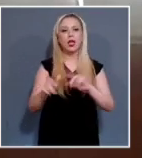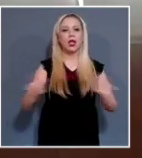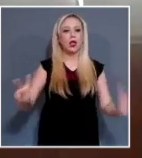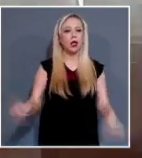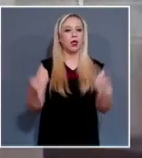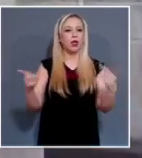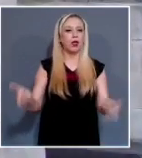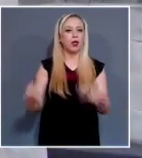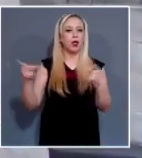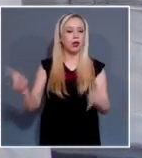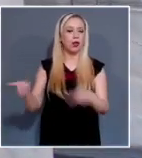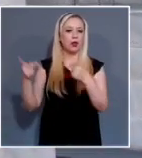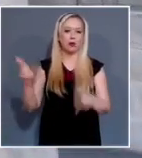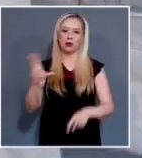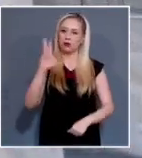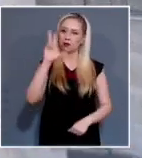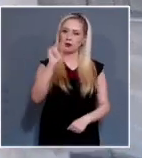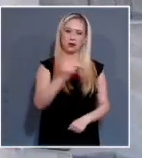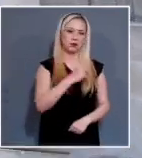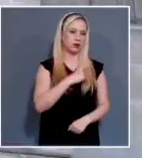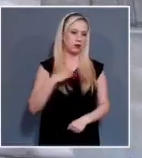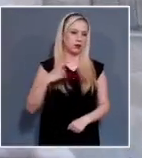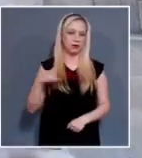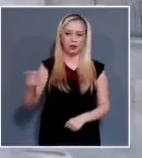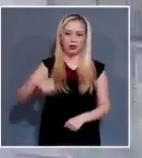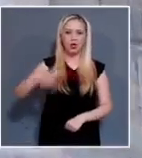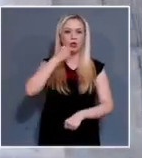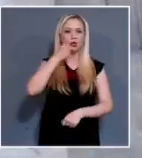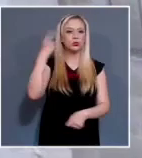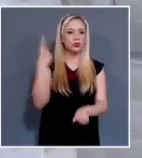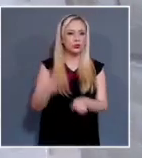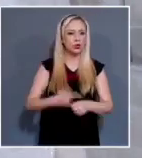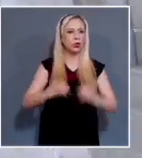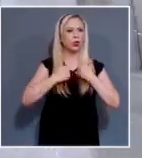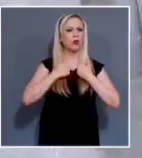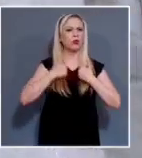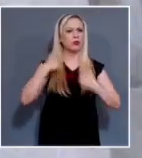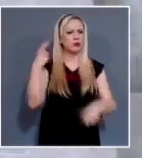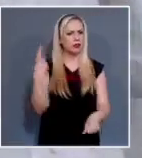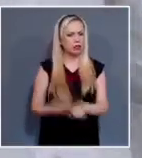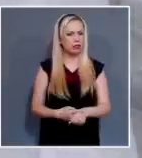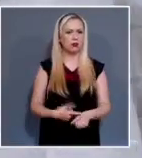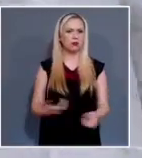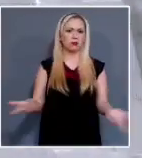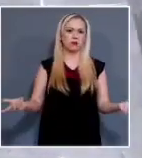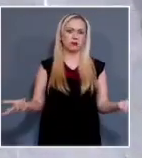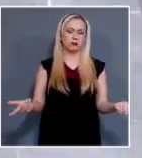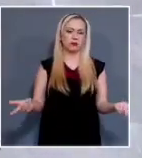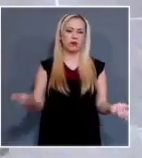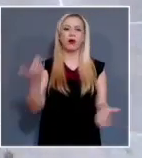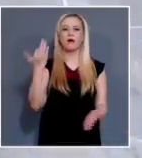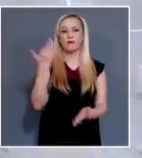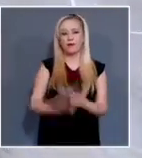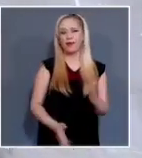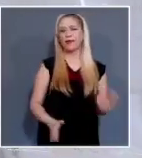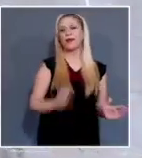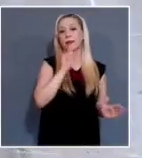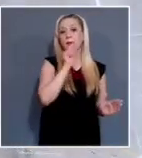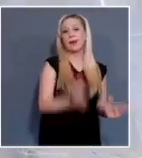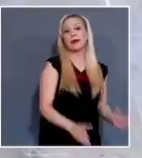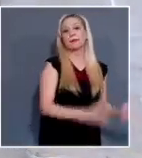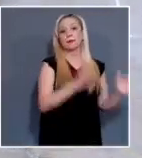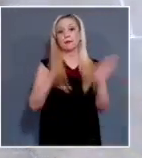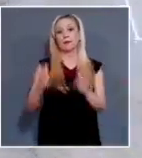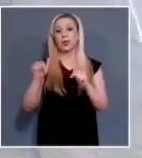esta regulación. Además de estos, señalan, se encuentran pendientes de resolución en la Suprema Corte de Justicia de la